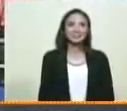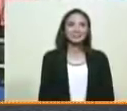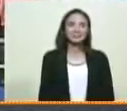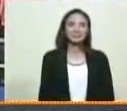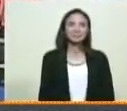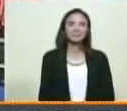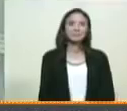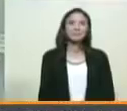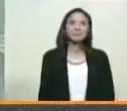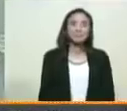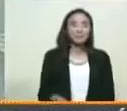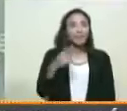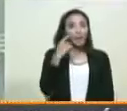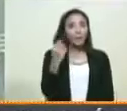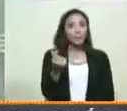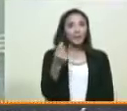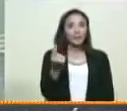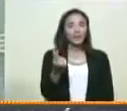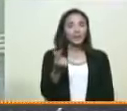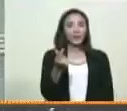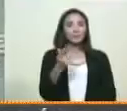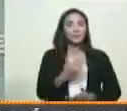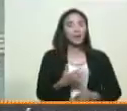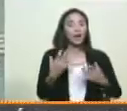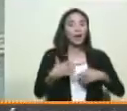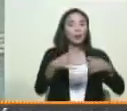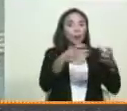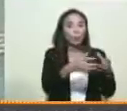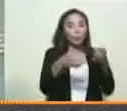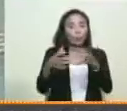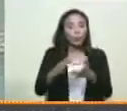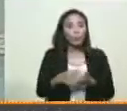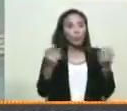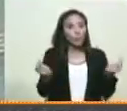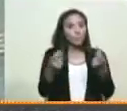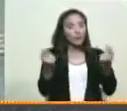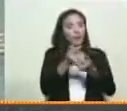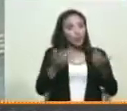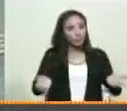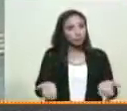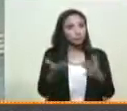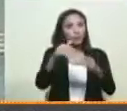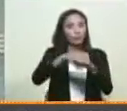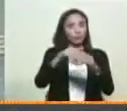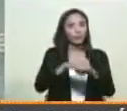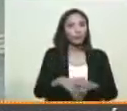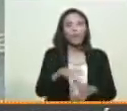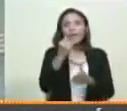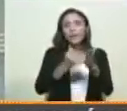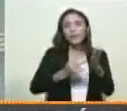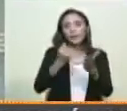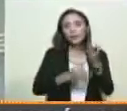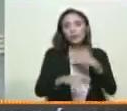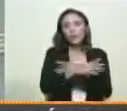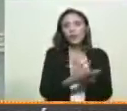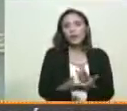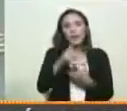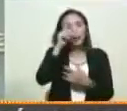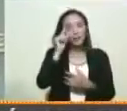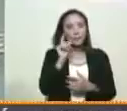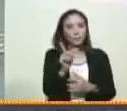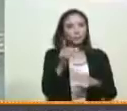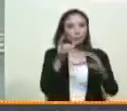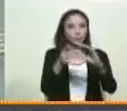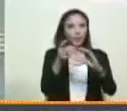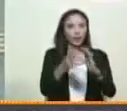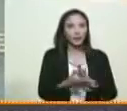Escuchen bien esto, es la maquinaria verdadera. Se inscribieron en el PSUV, en el carné